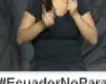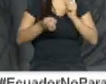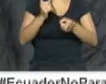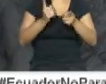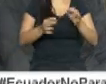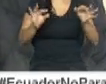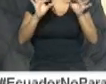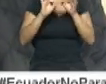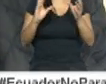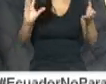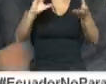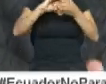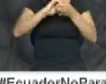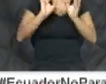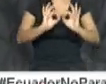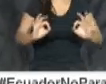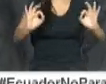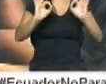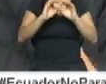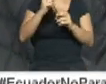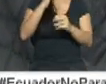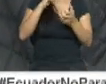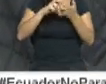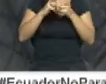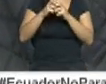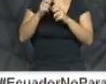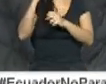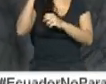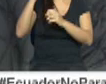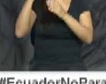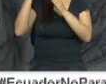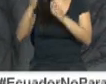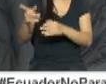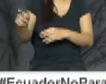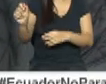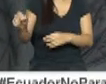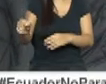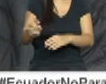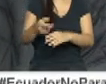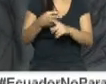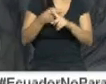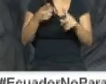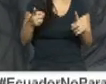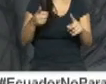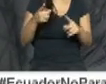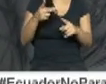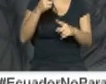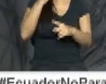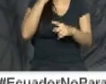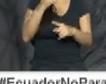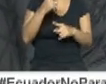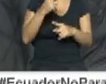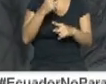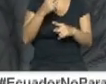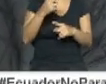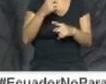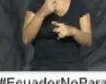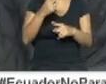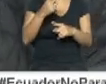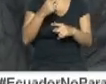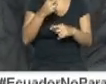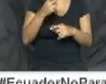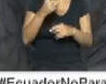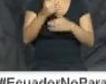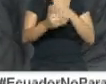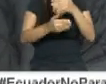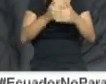violaciones sistemáticas de los derechos humanos. Que hubo violaciones lo ha existido, y de hecho la Comisión de la Verdad se creó para justamente, más allá que el